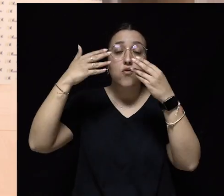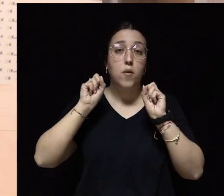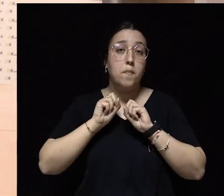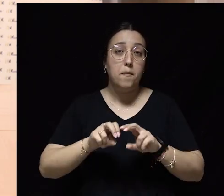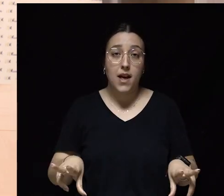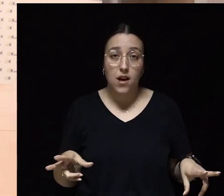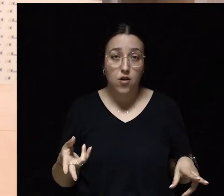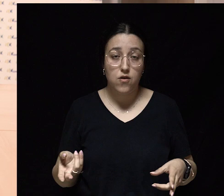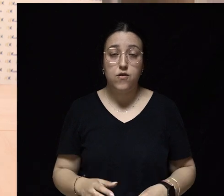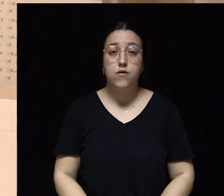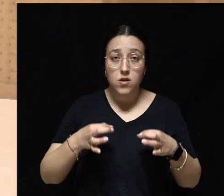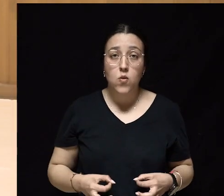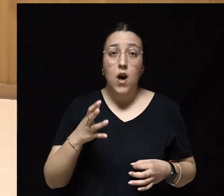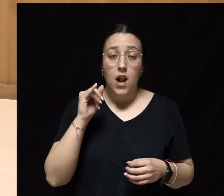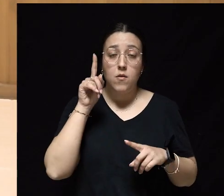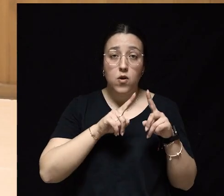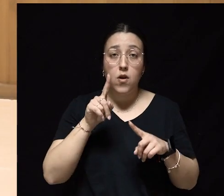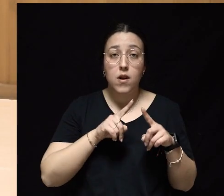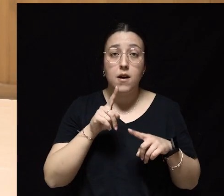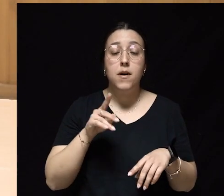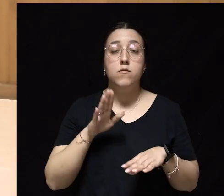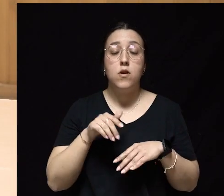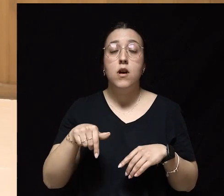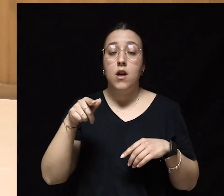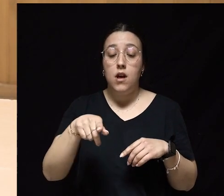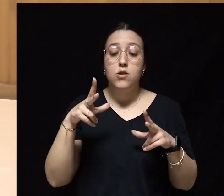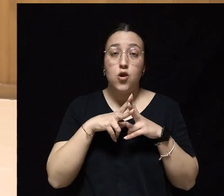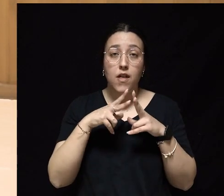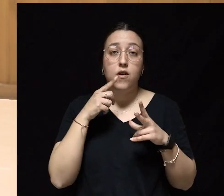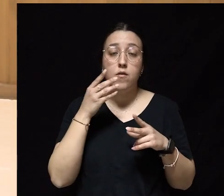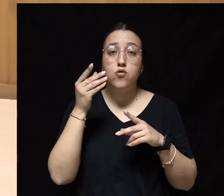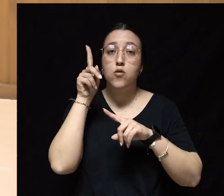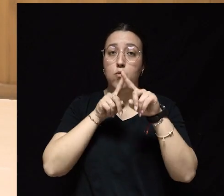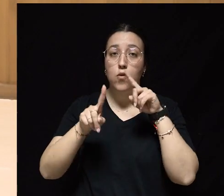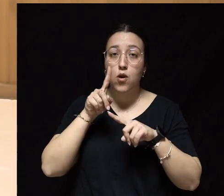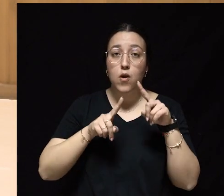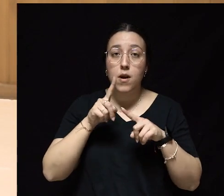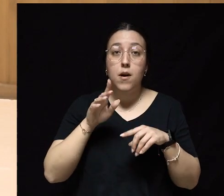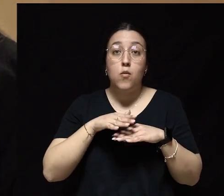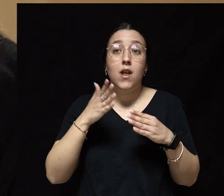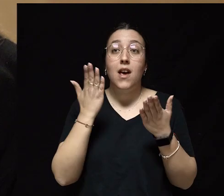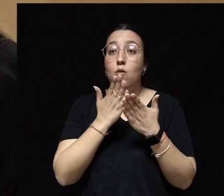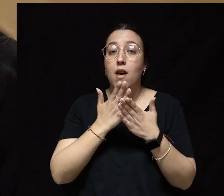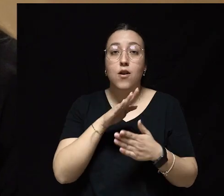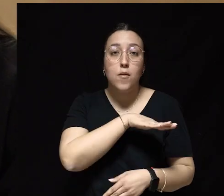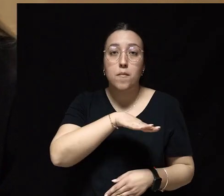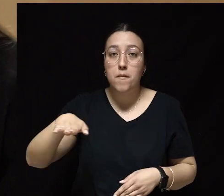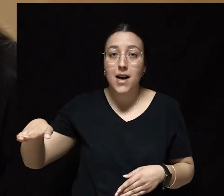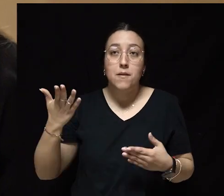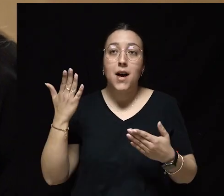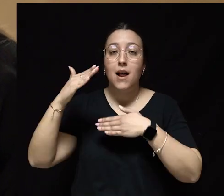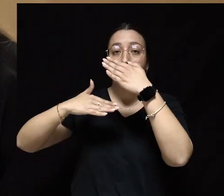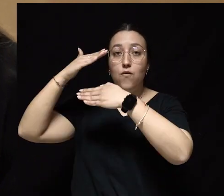bastantes dificultades. Pues a ver, es una problemática que tenemos actualmente, la verdad que nos preocupa porque es la